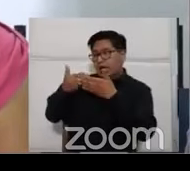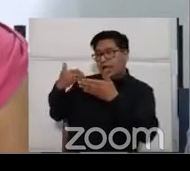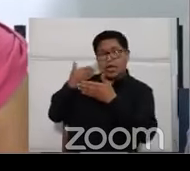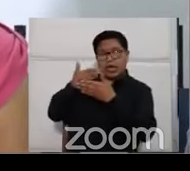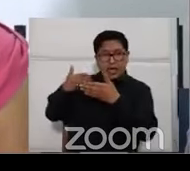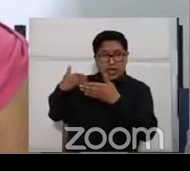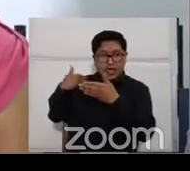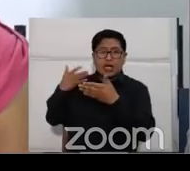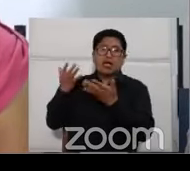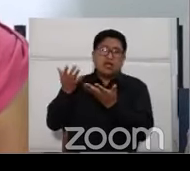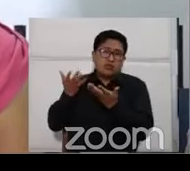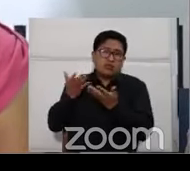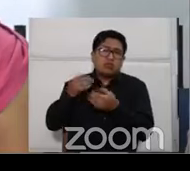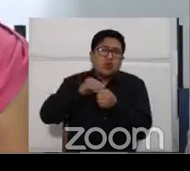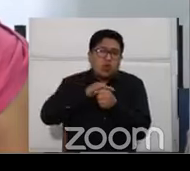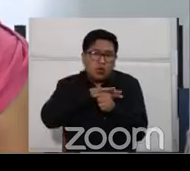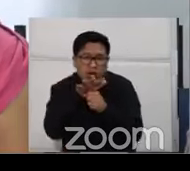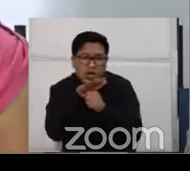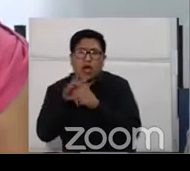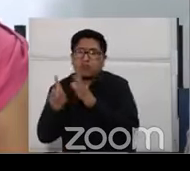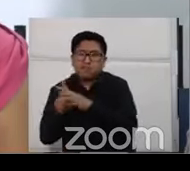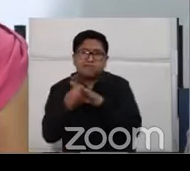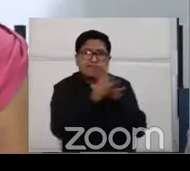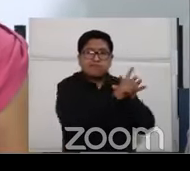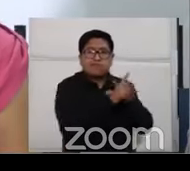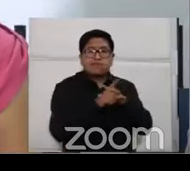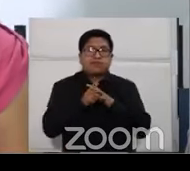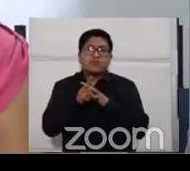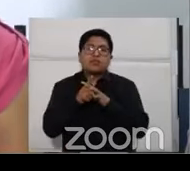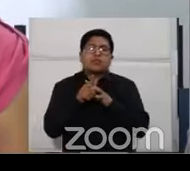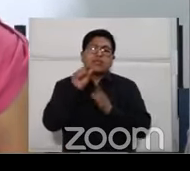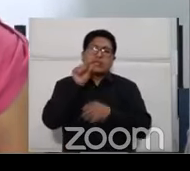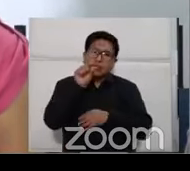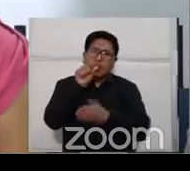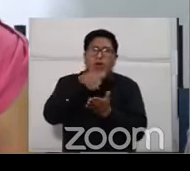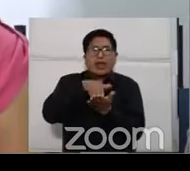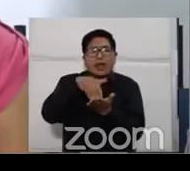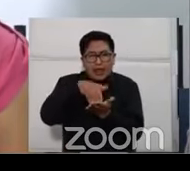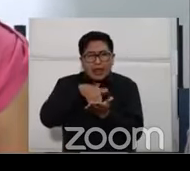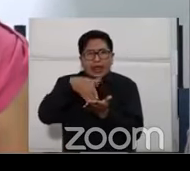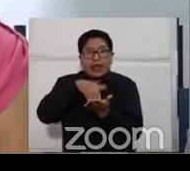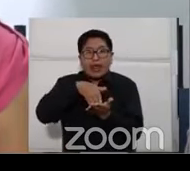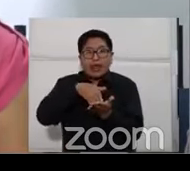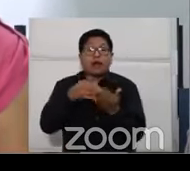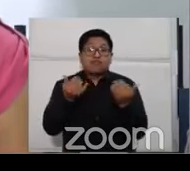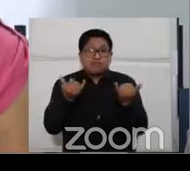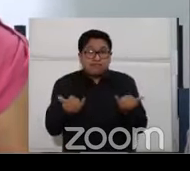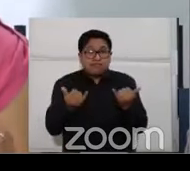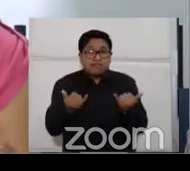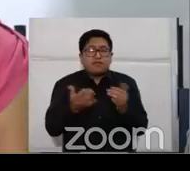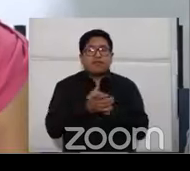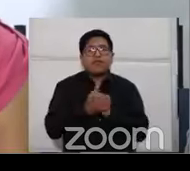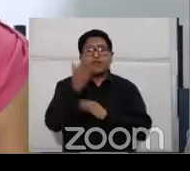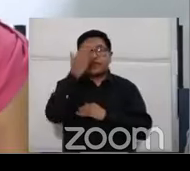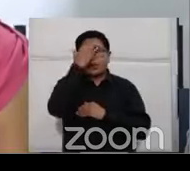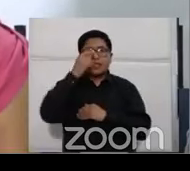un contexto de pandemia se ha visto un poco debilitada pero que ahora tomando en cuenta las